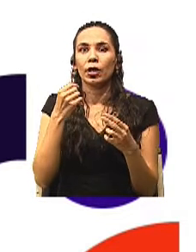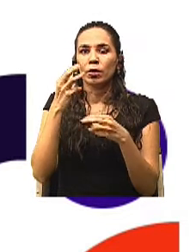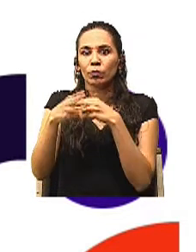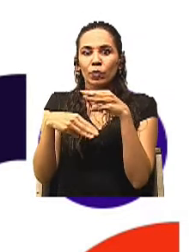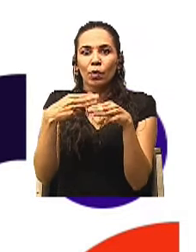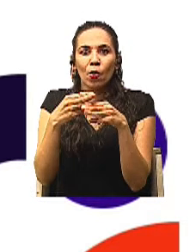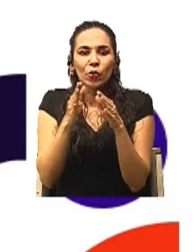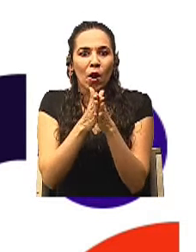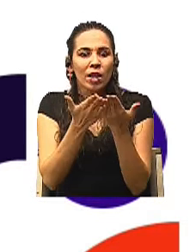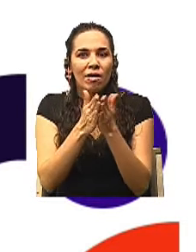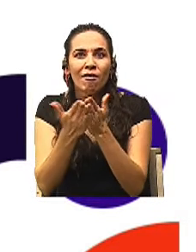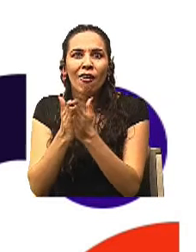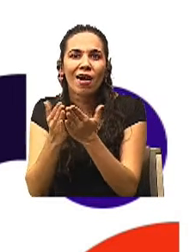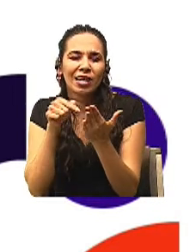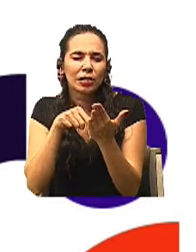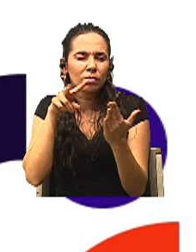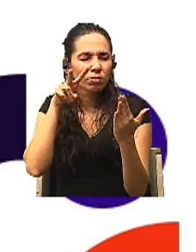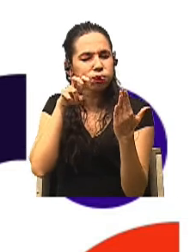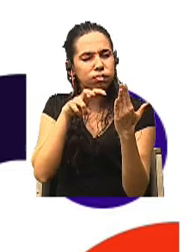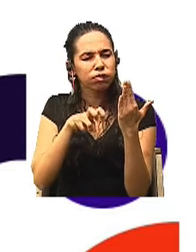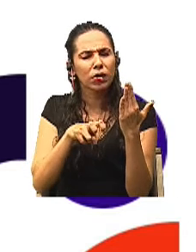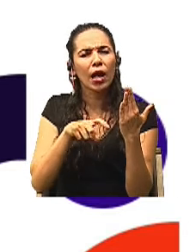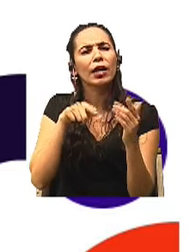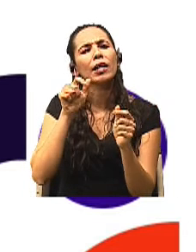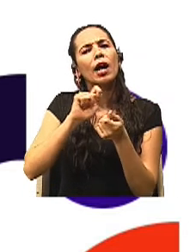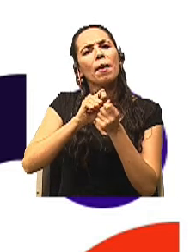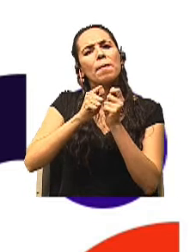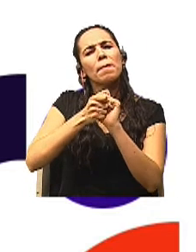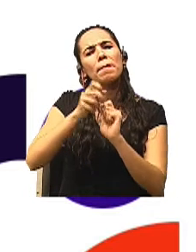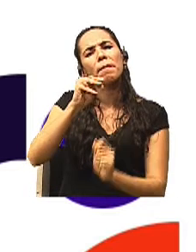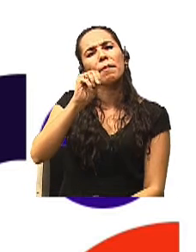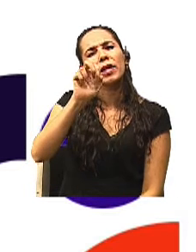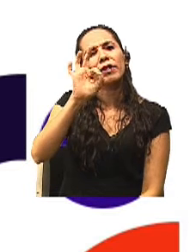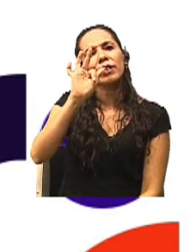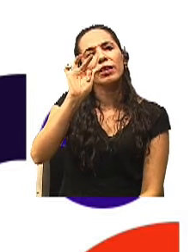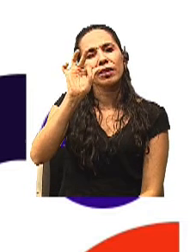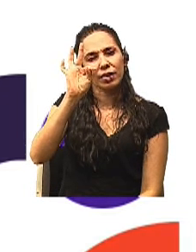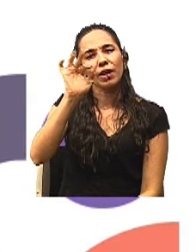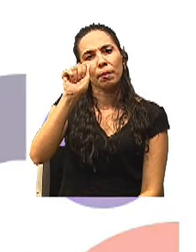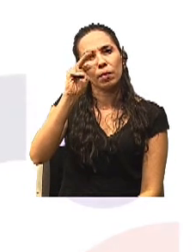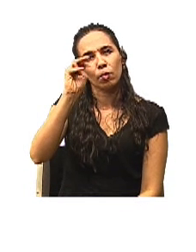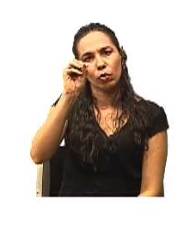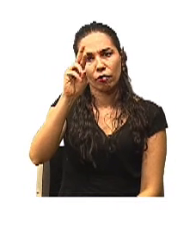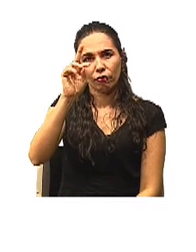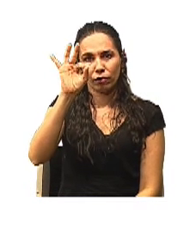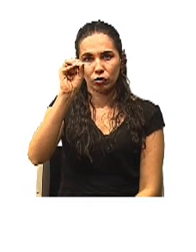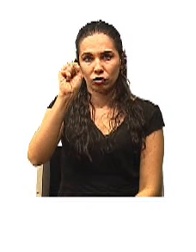literario, a adentrarnos en la metamorfosis de Franz Kafka.